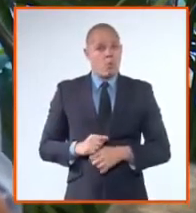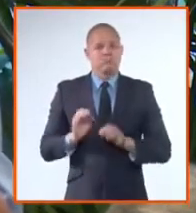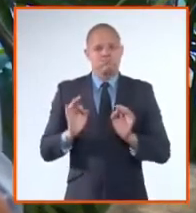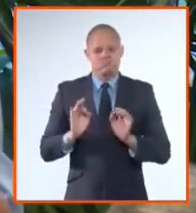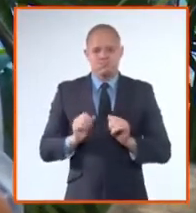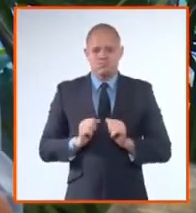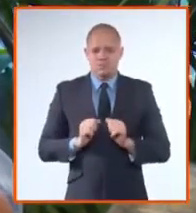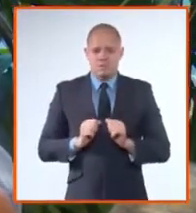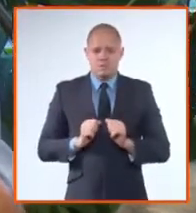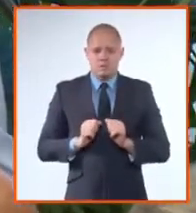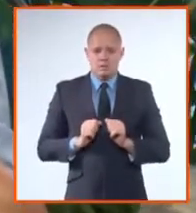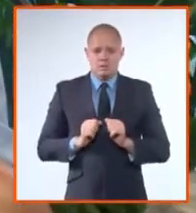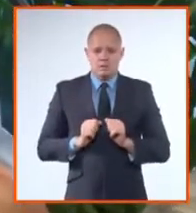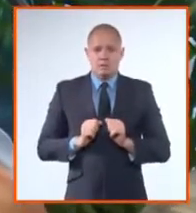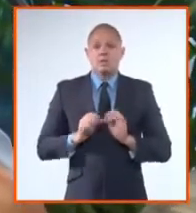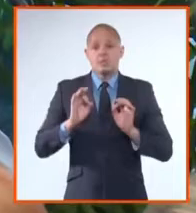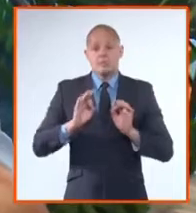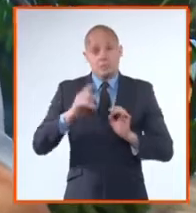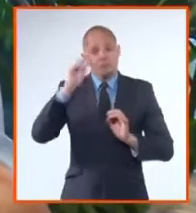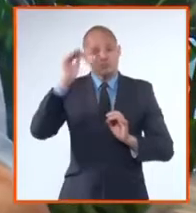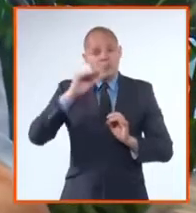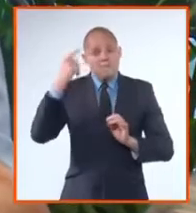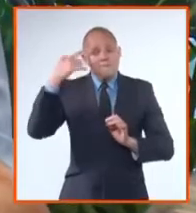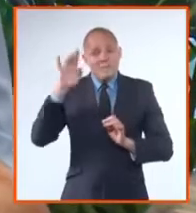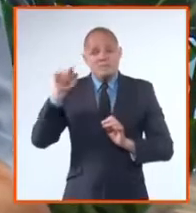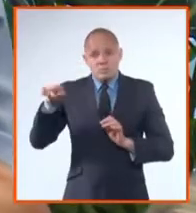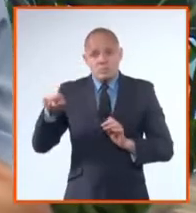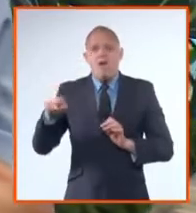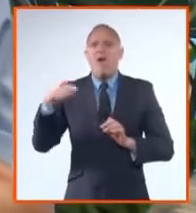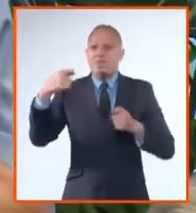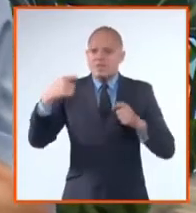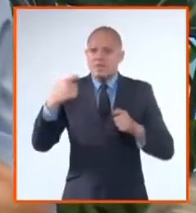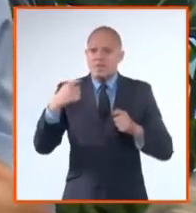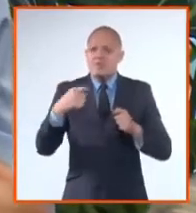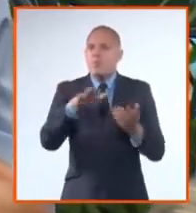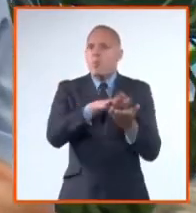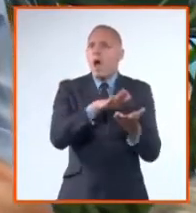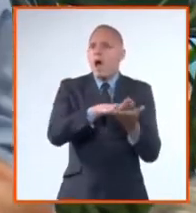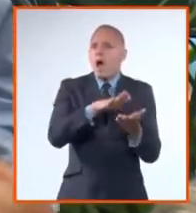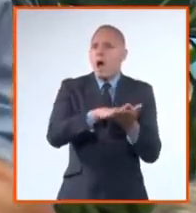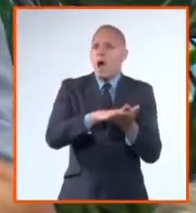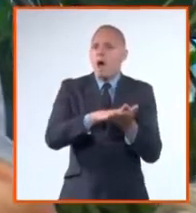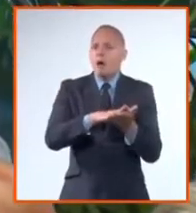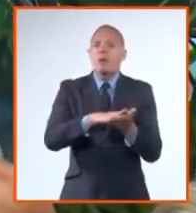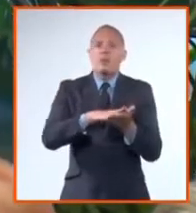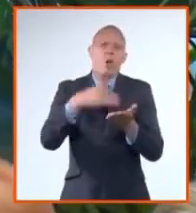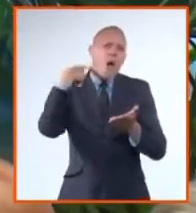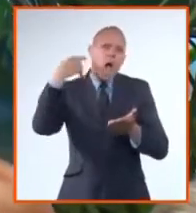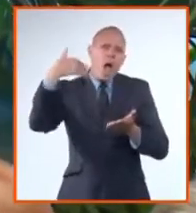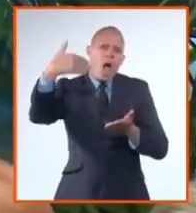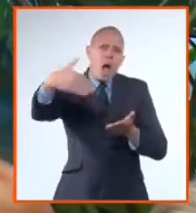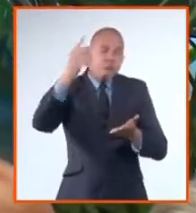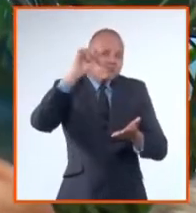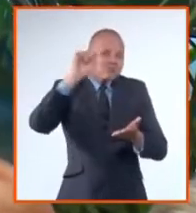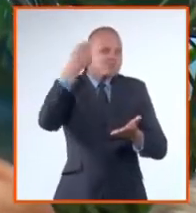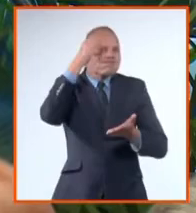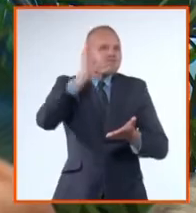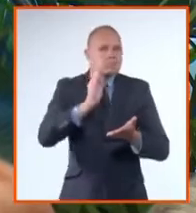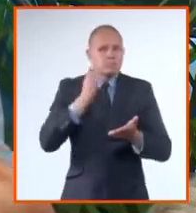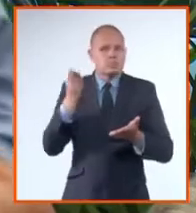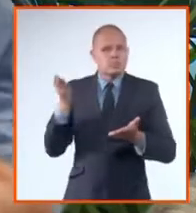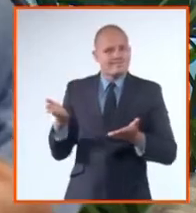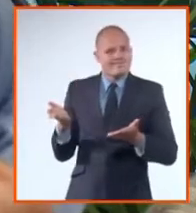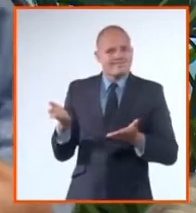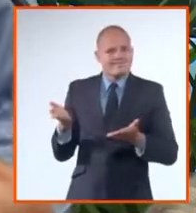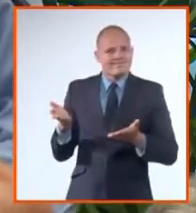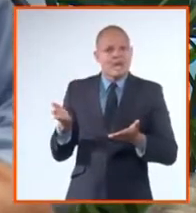esta cosa que pasará a la historia como uno de los grandes hitos de la ciencia cubana y